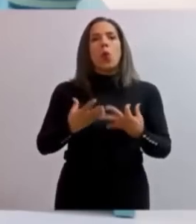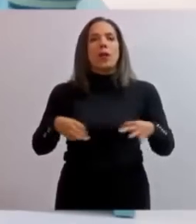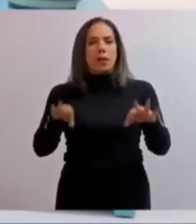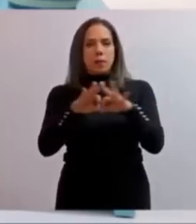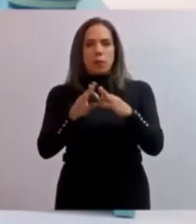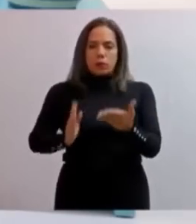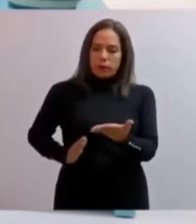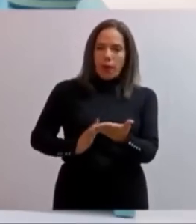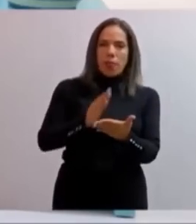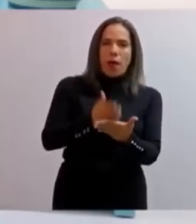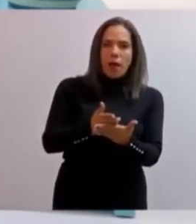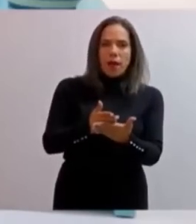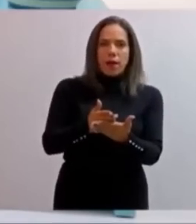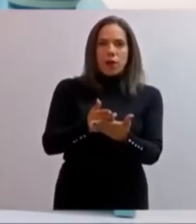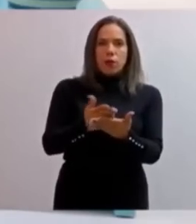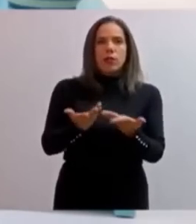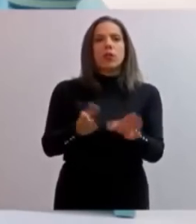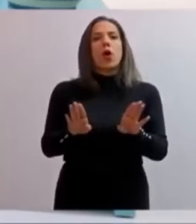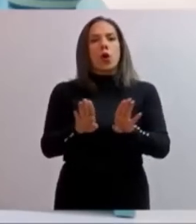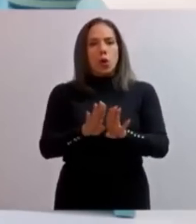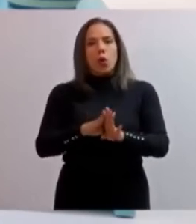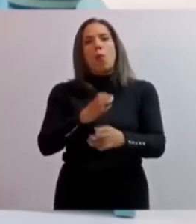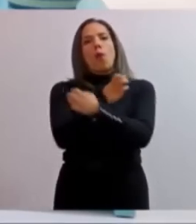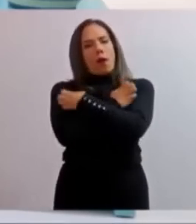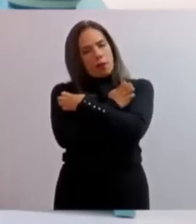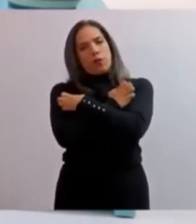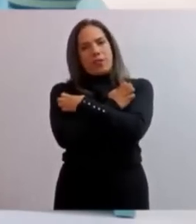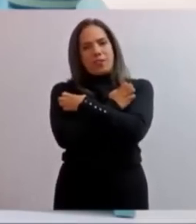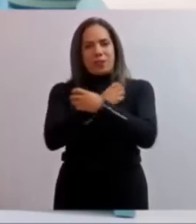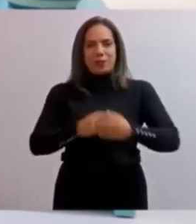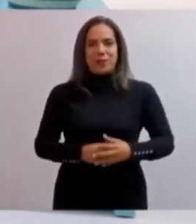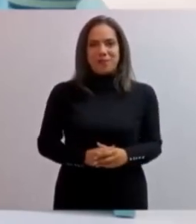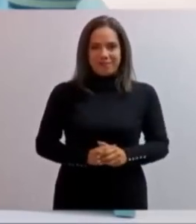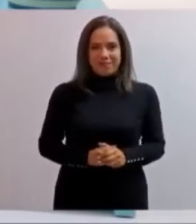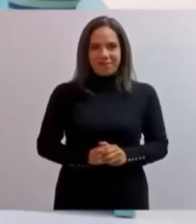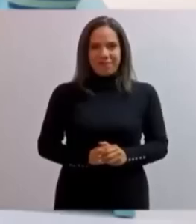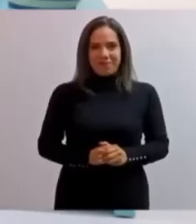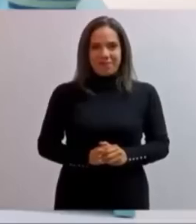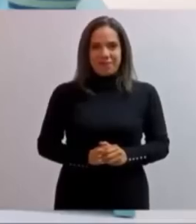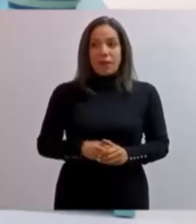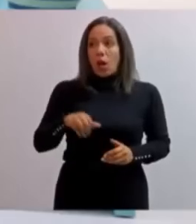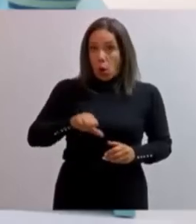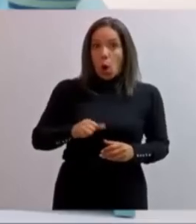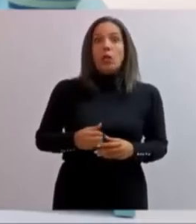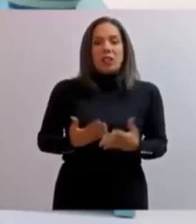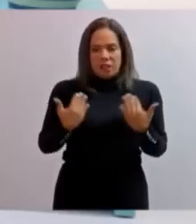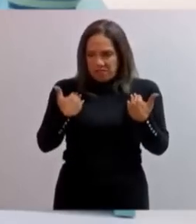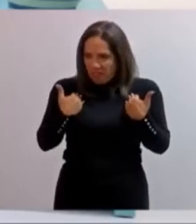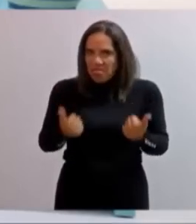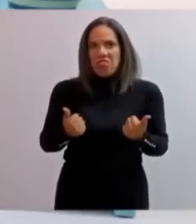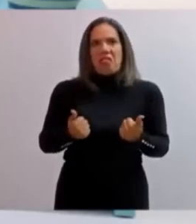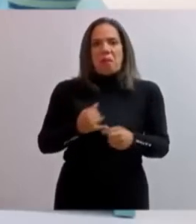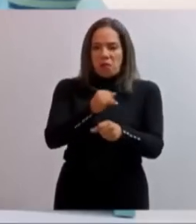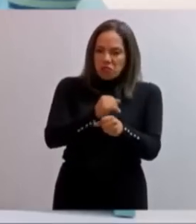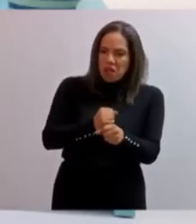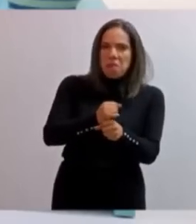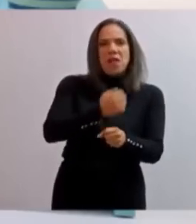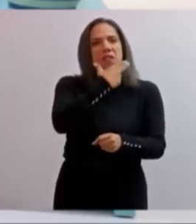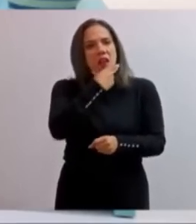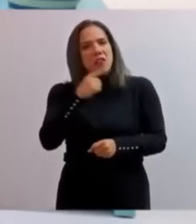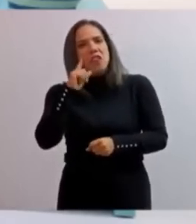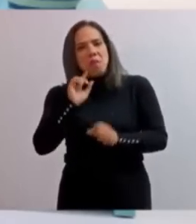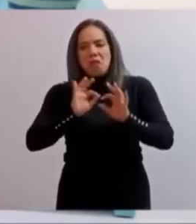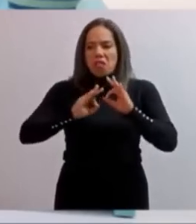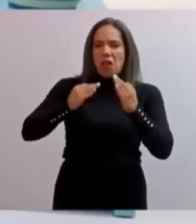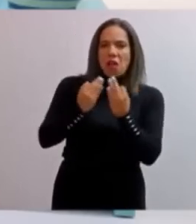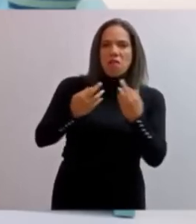escuelas logren las finalidades de la educación. Creemos que los aportes de las y los investigadores, formadoras y formadores